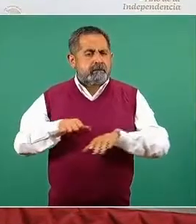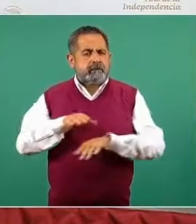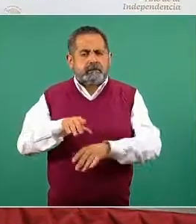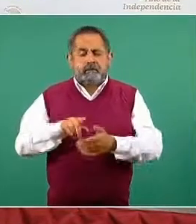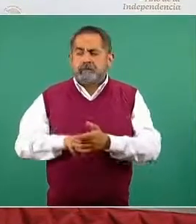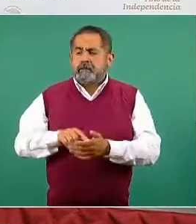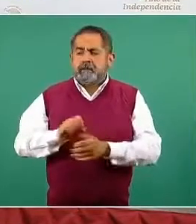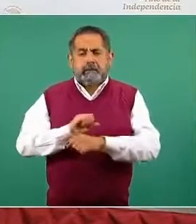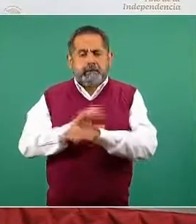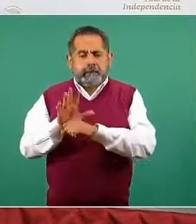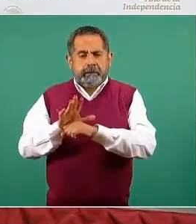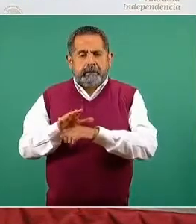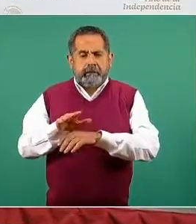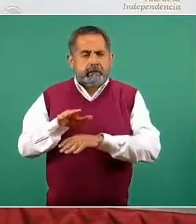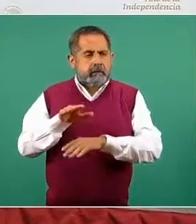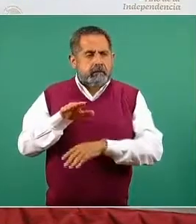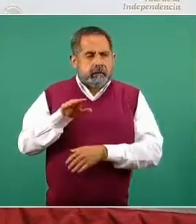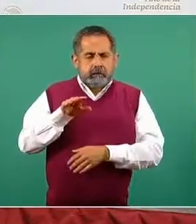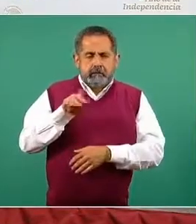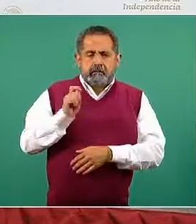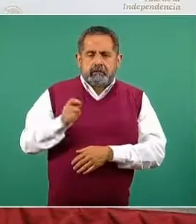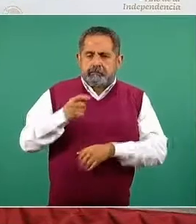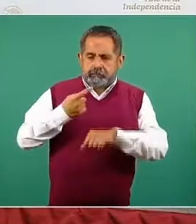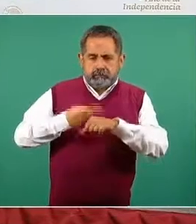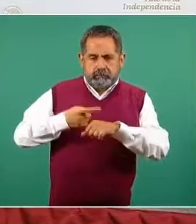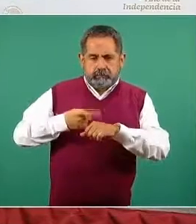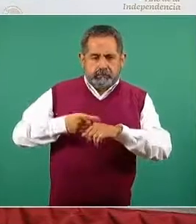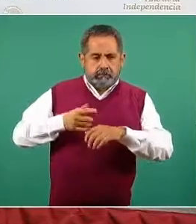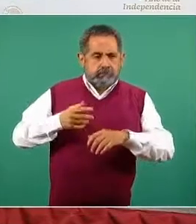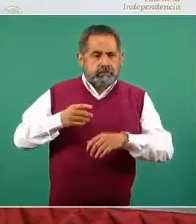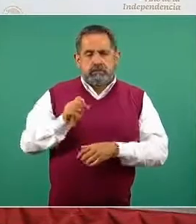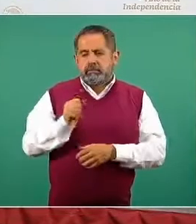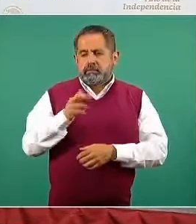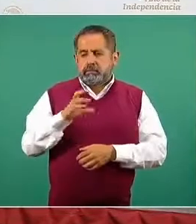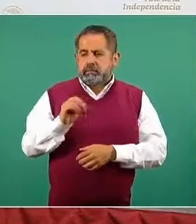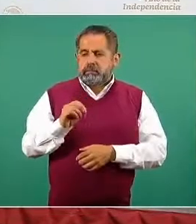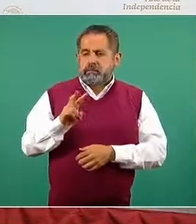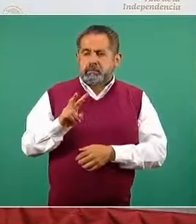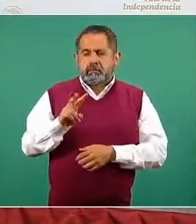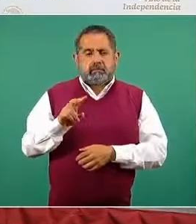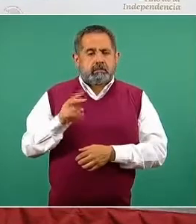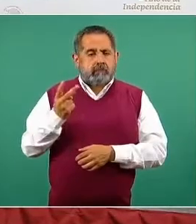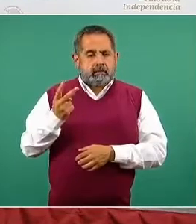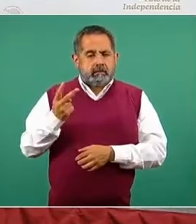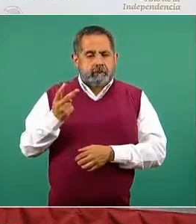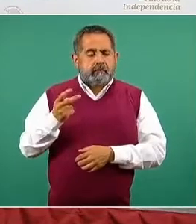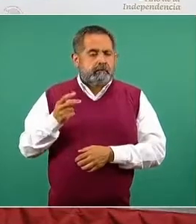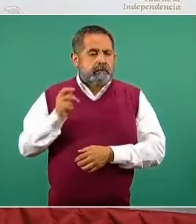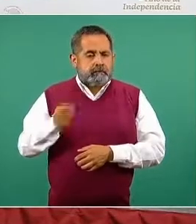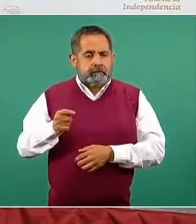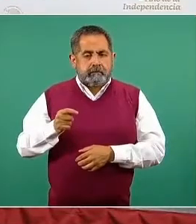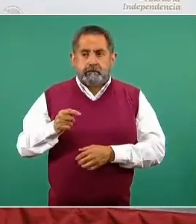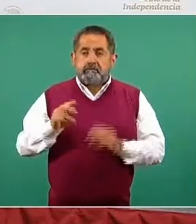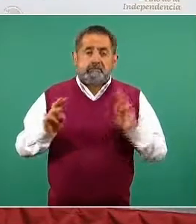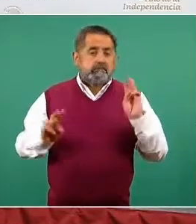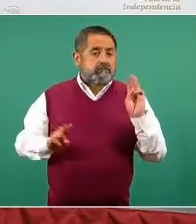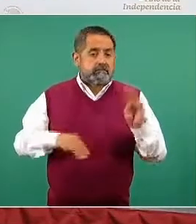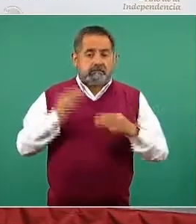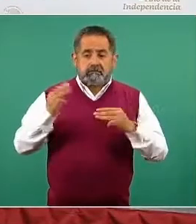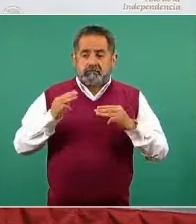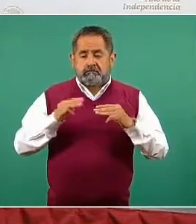de COVID-19, esta enfermedad causada por el virus SARS-CoV-2 que ha azotado a